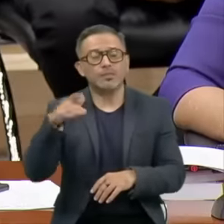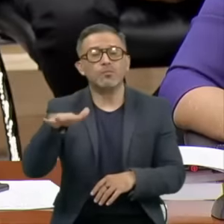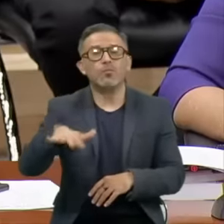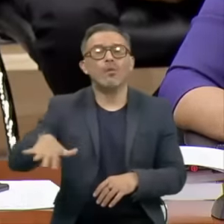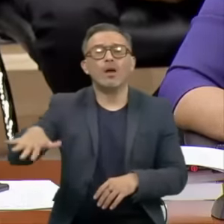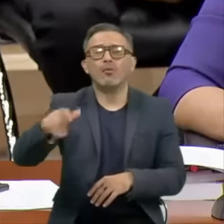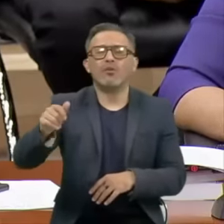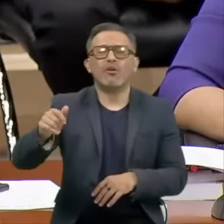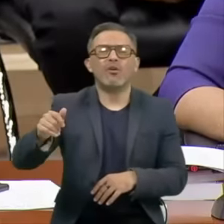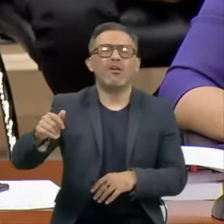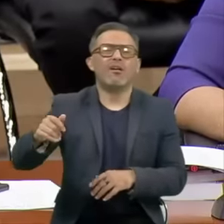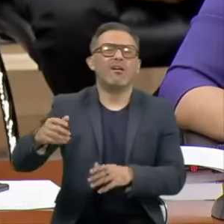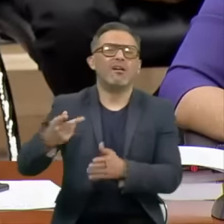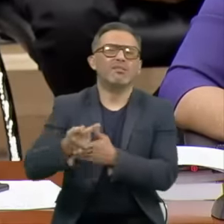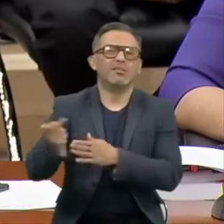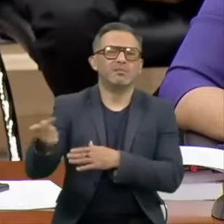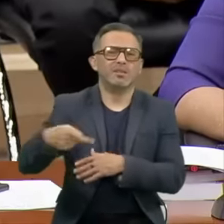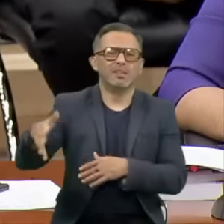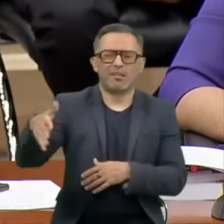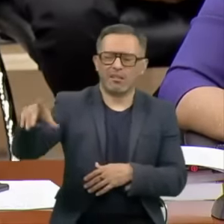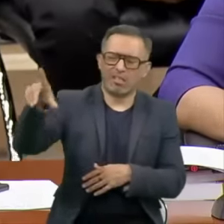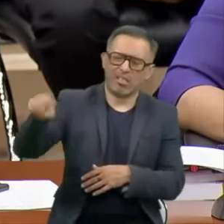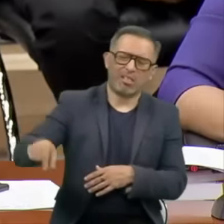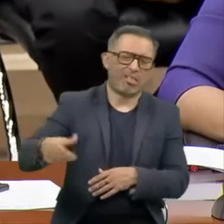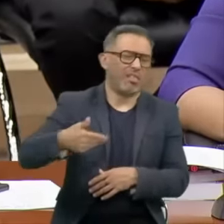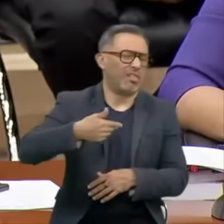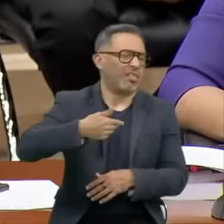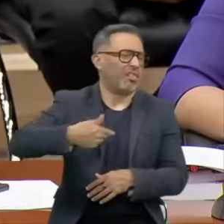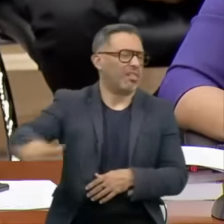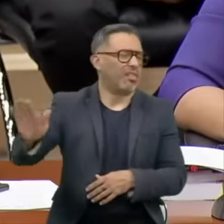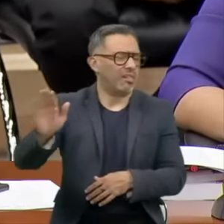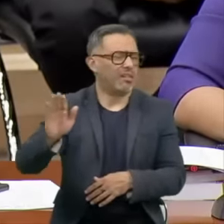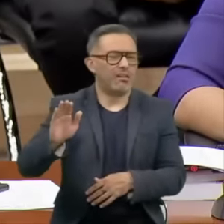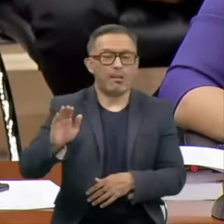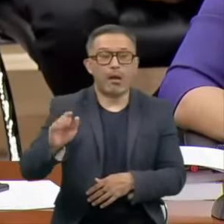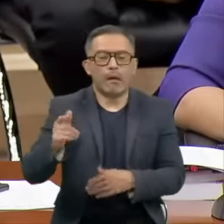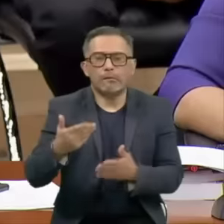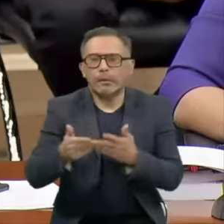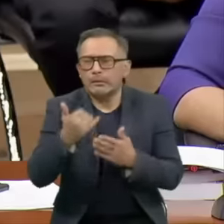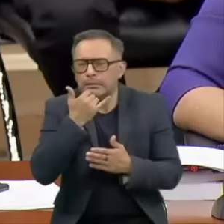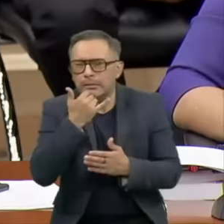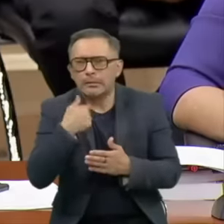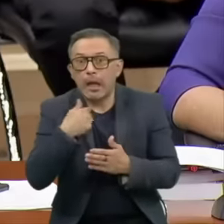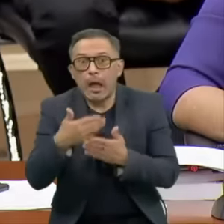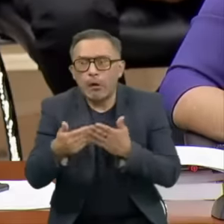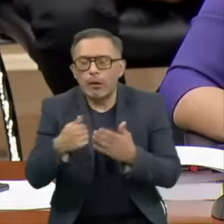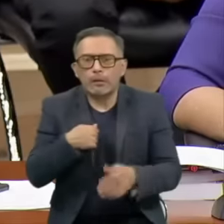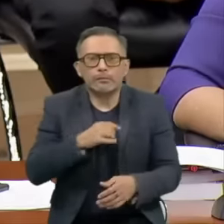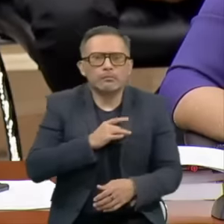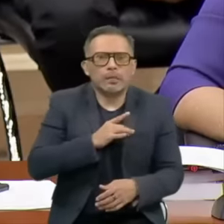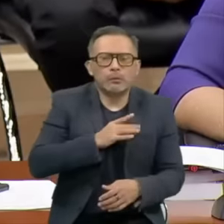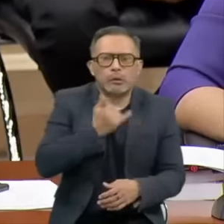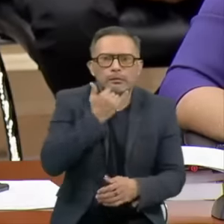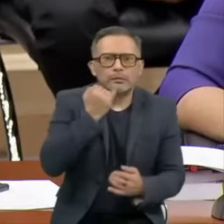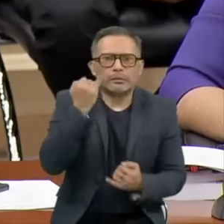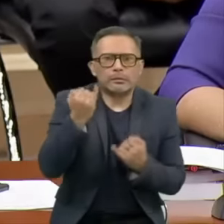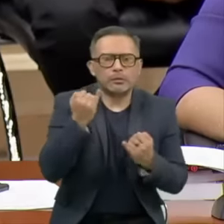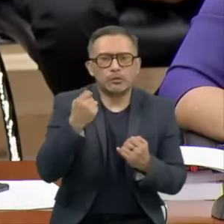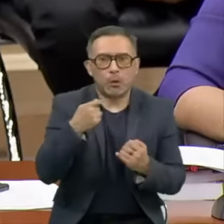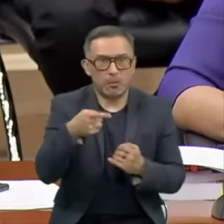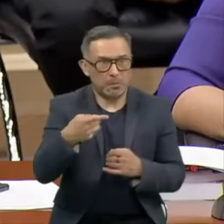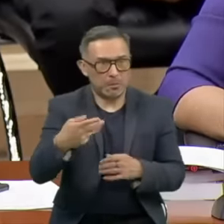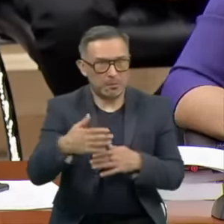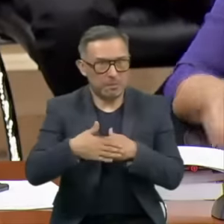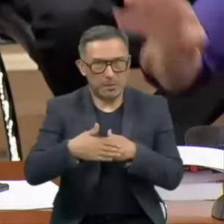subestimarlo, ahora a temerle. Yo me permito hacerle un consejo a la oposición y me pregunto a mí mismo, si nadie me va a preguntar, para